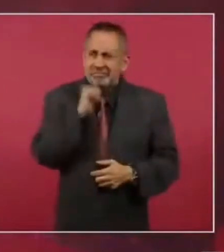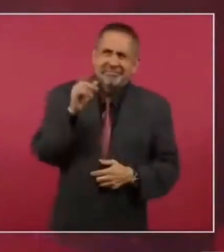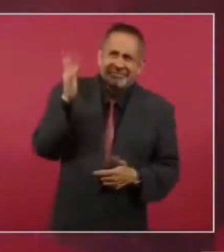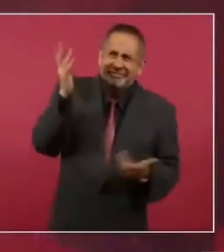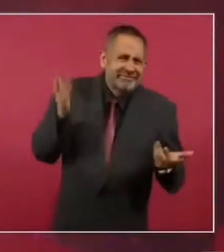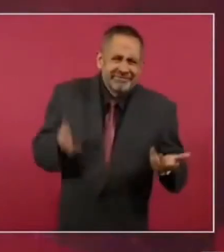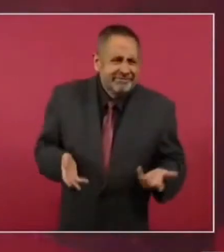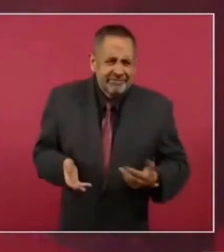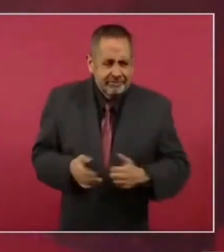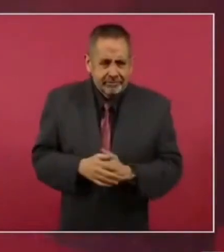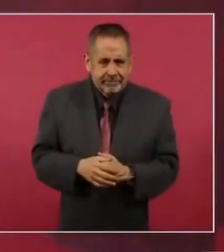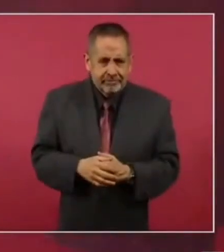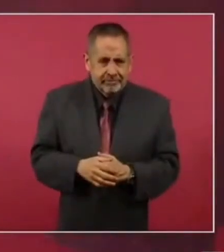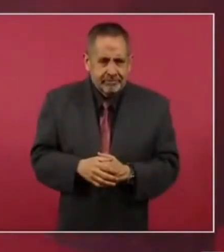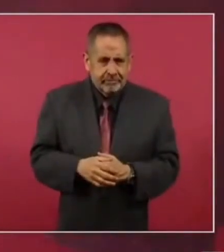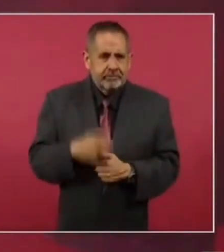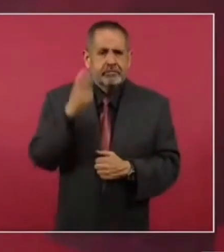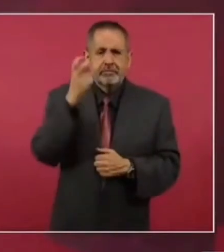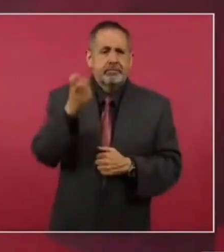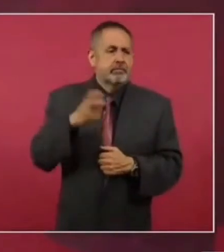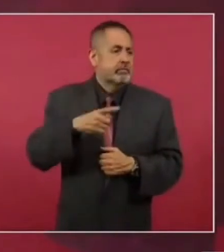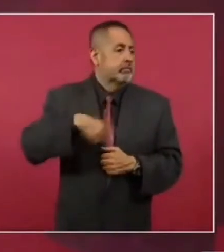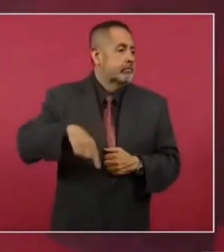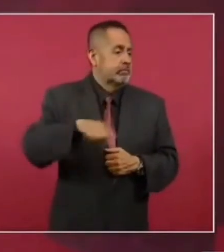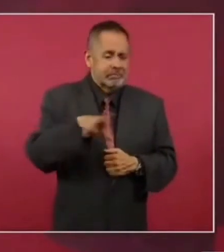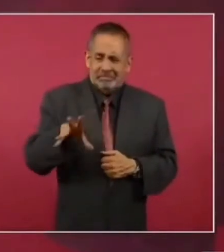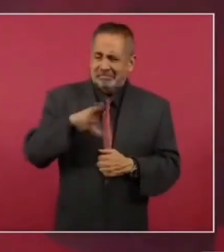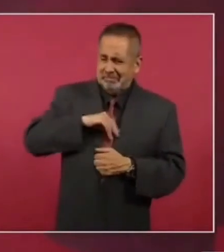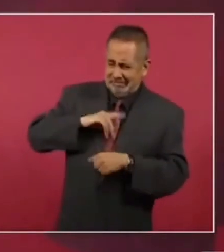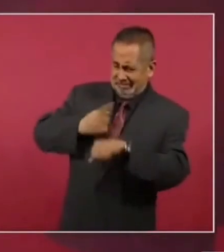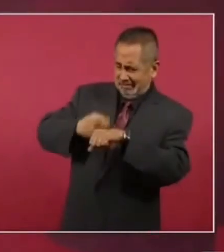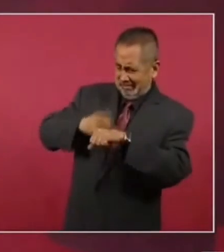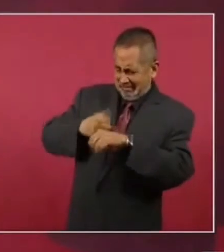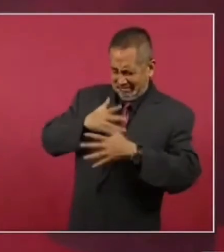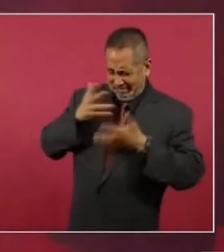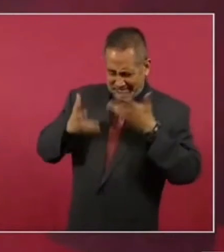Por eso se diezmó la población.